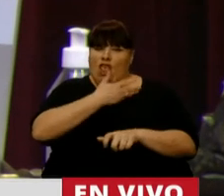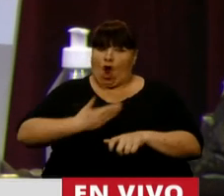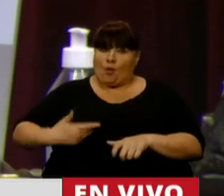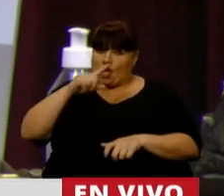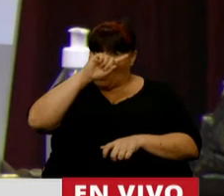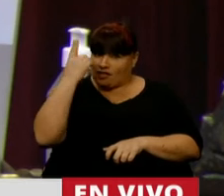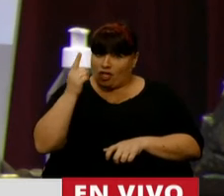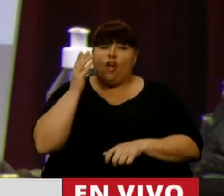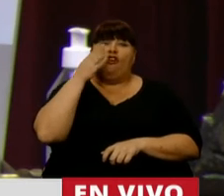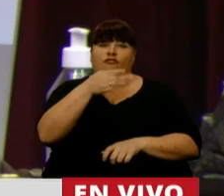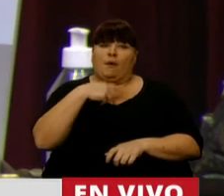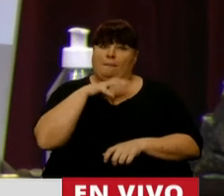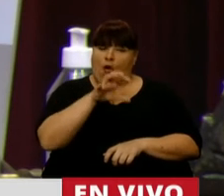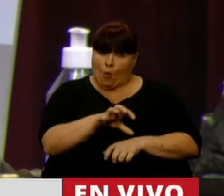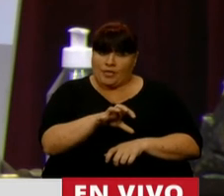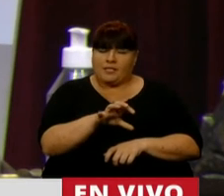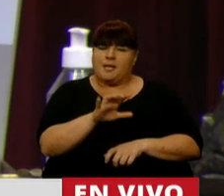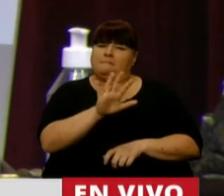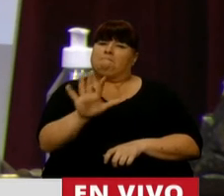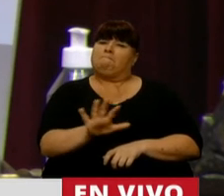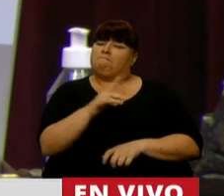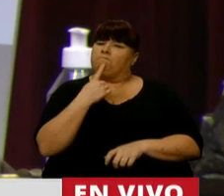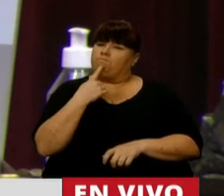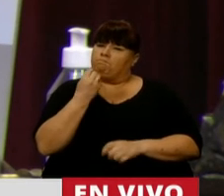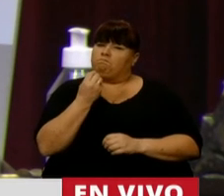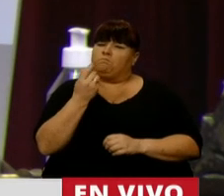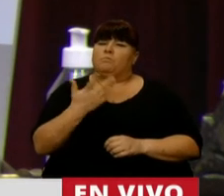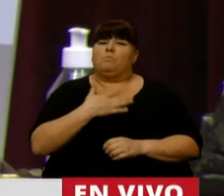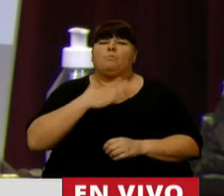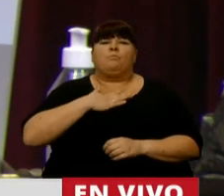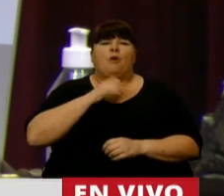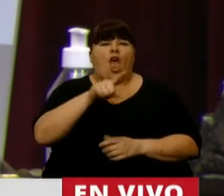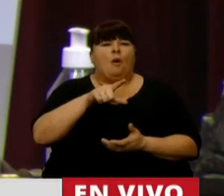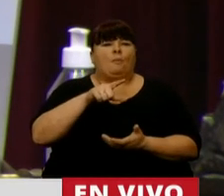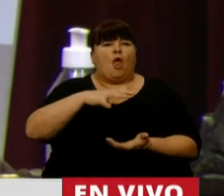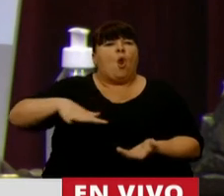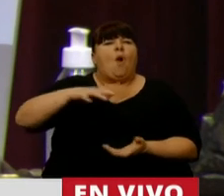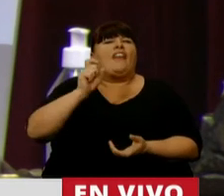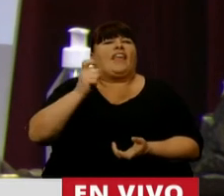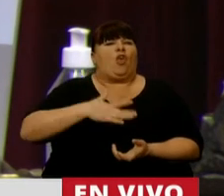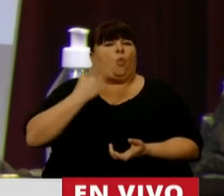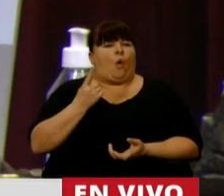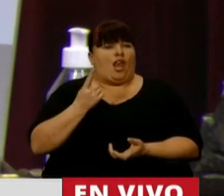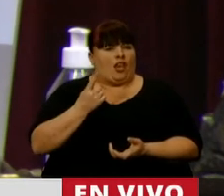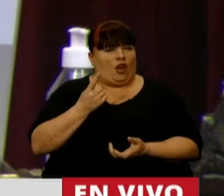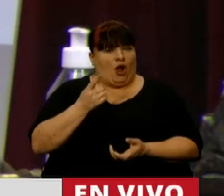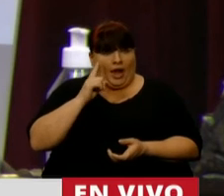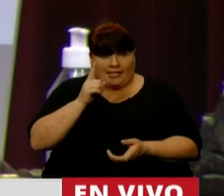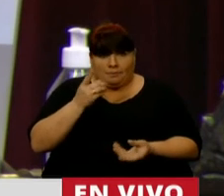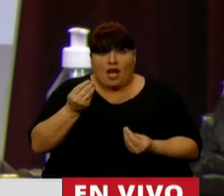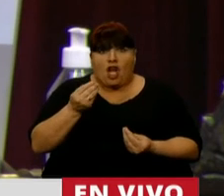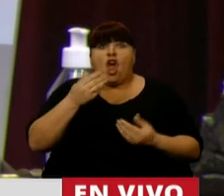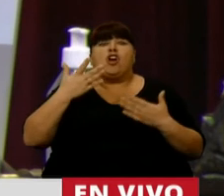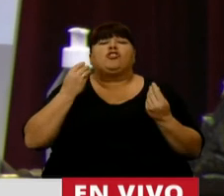Gobierno Nacional que han visitado mi provincia han puesto en duda la propiedad de esos lugares, poniendo en peligro